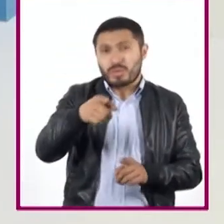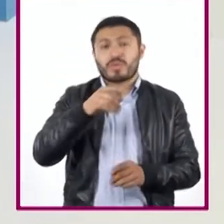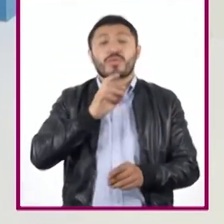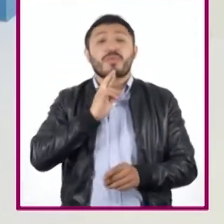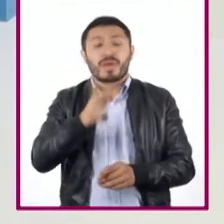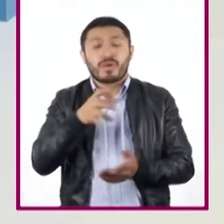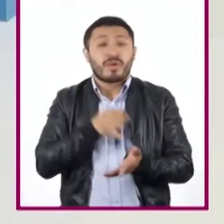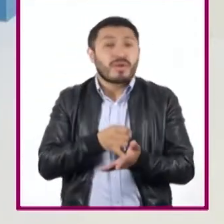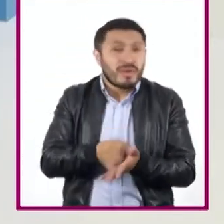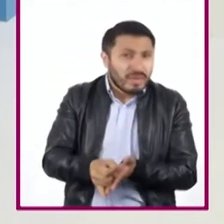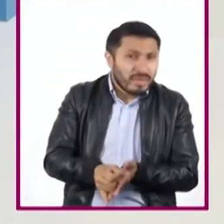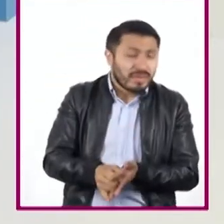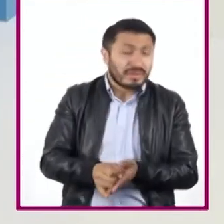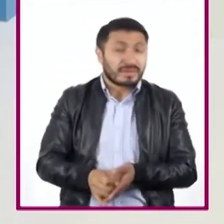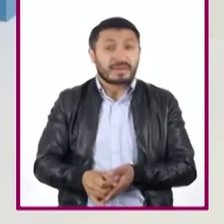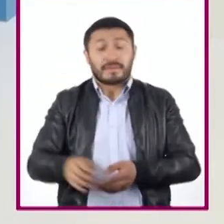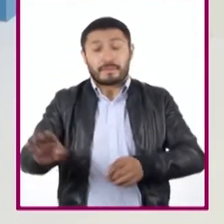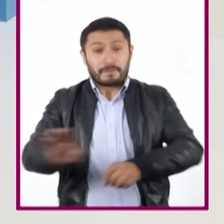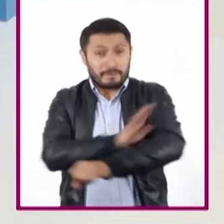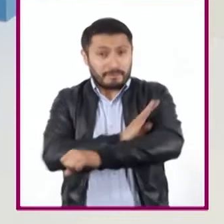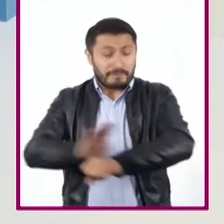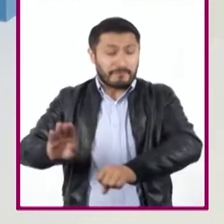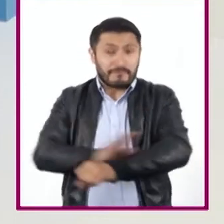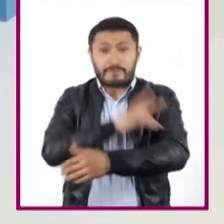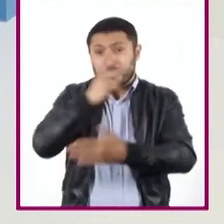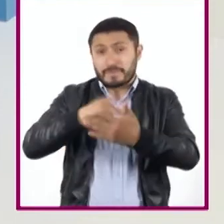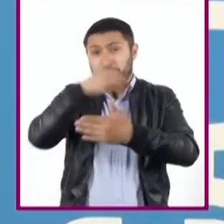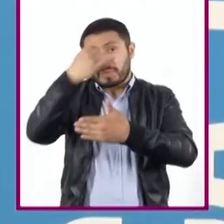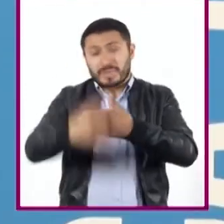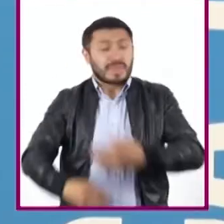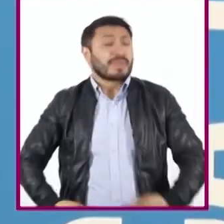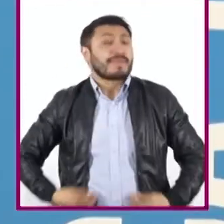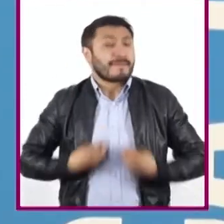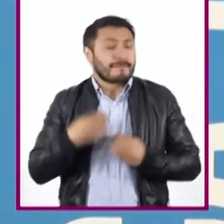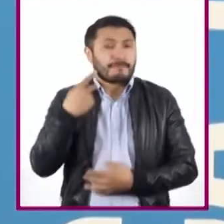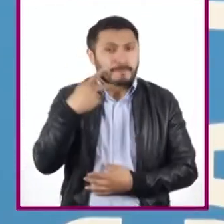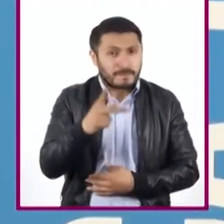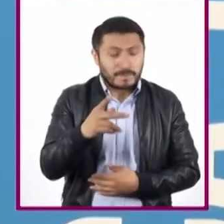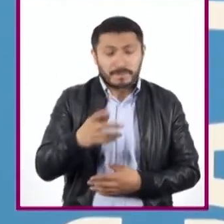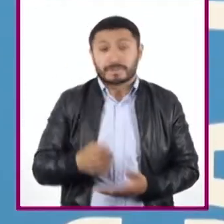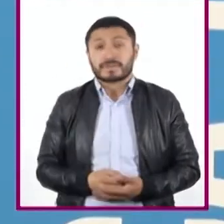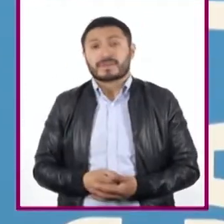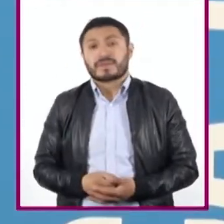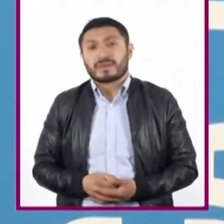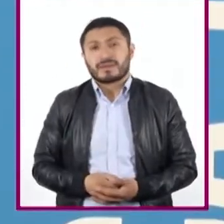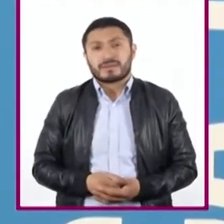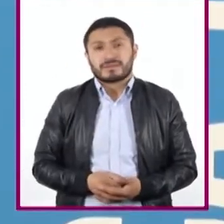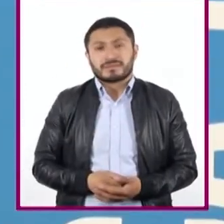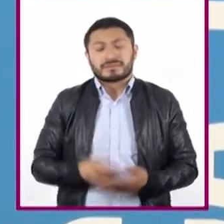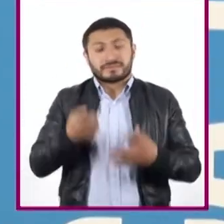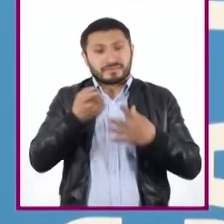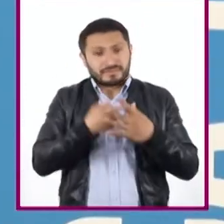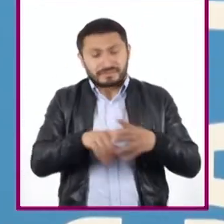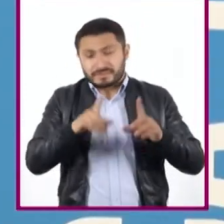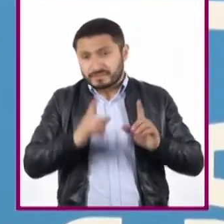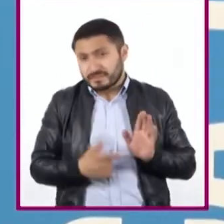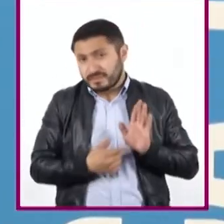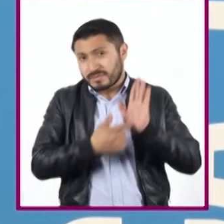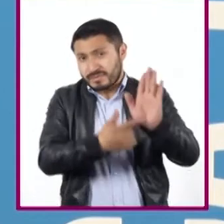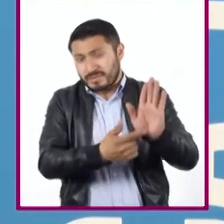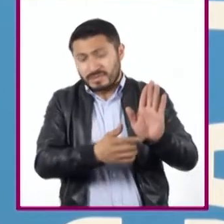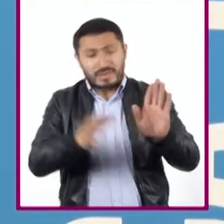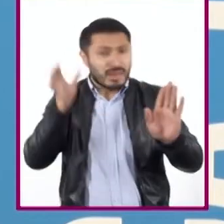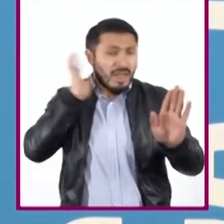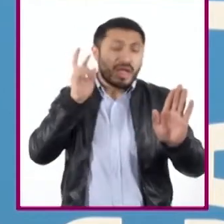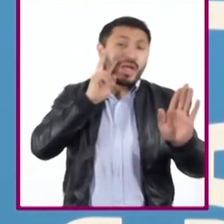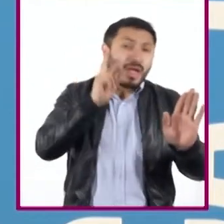mejores decisiones a favor de un proyecto de vida. Para ello, comencemos con el siguiente fragmento audiovisual, en